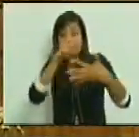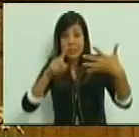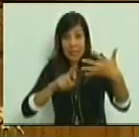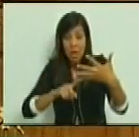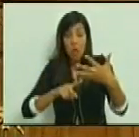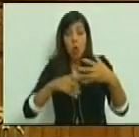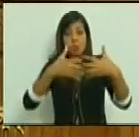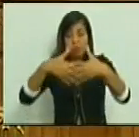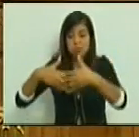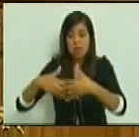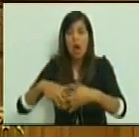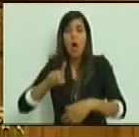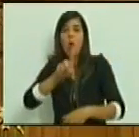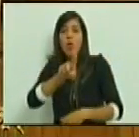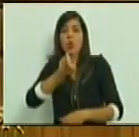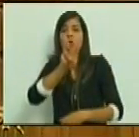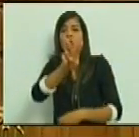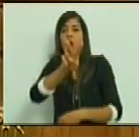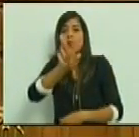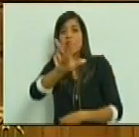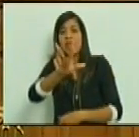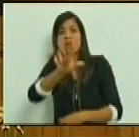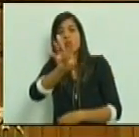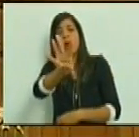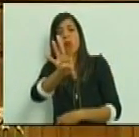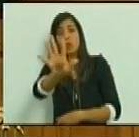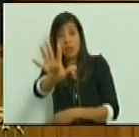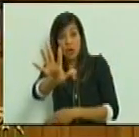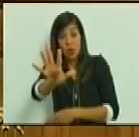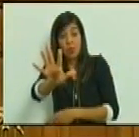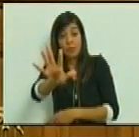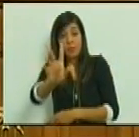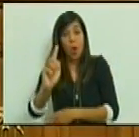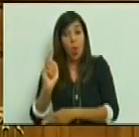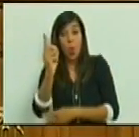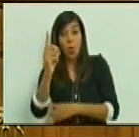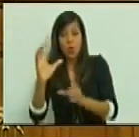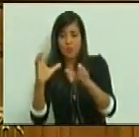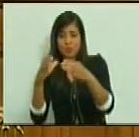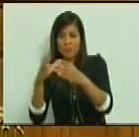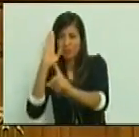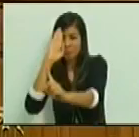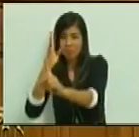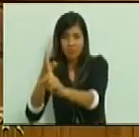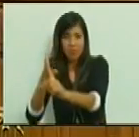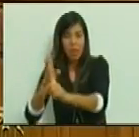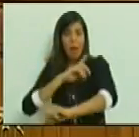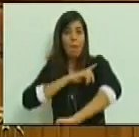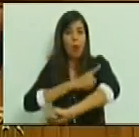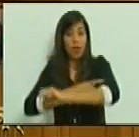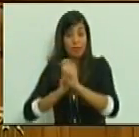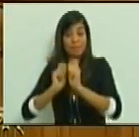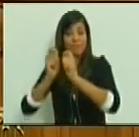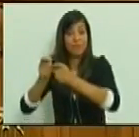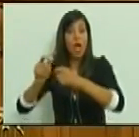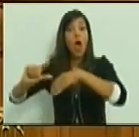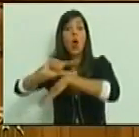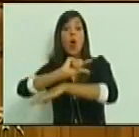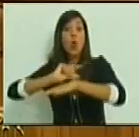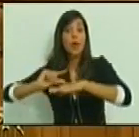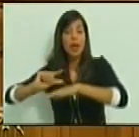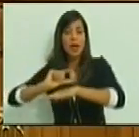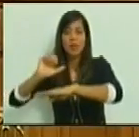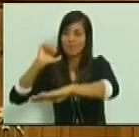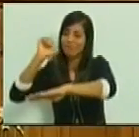5 sectores, 1, 2, 3, 4, 5. Y un sector en donde daba plenitud de potestad de control